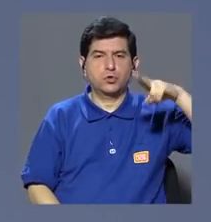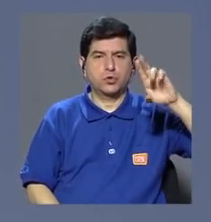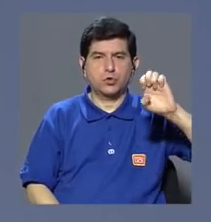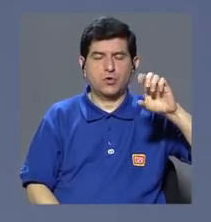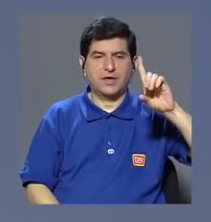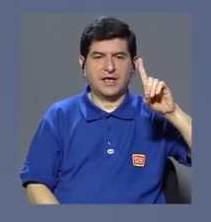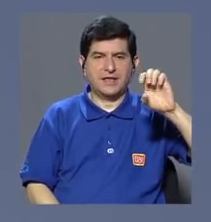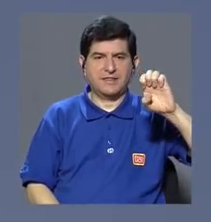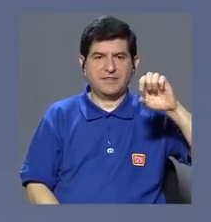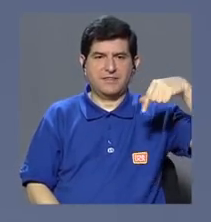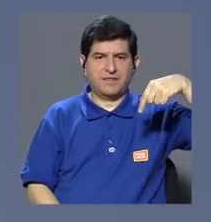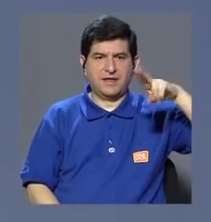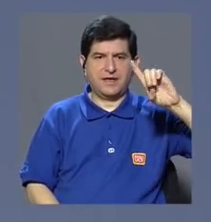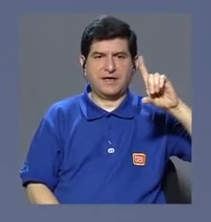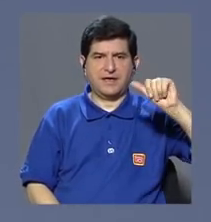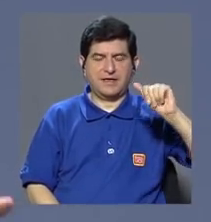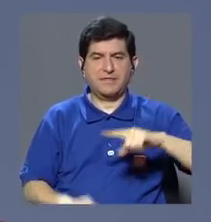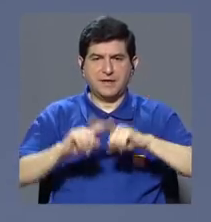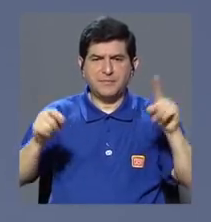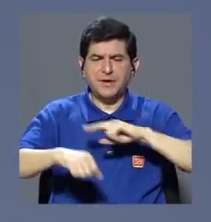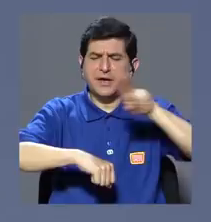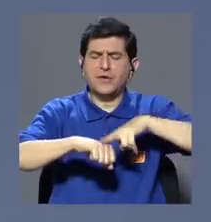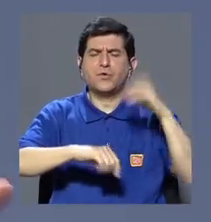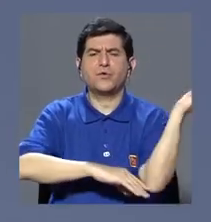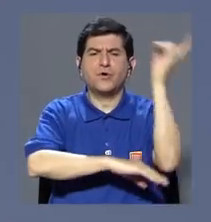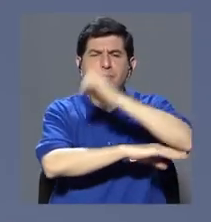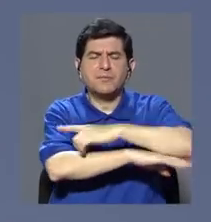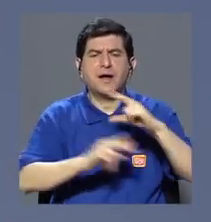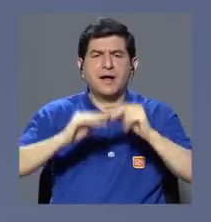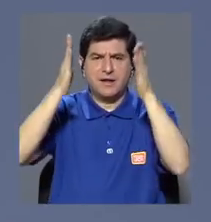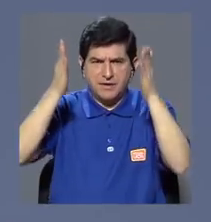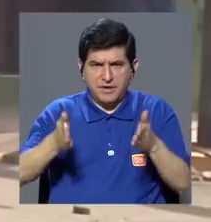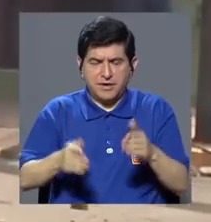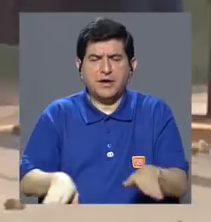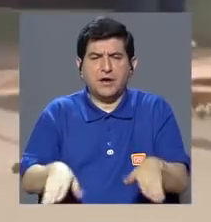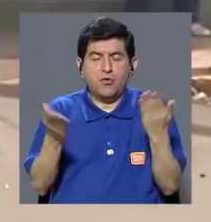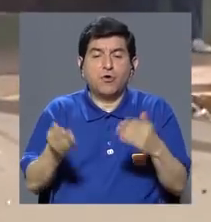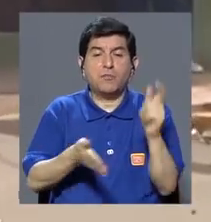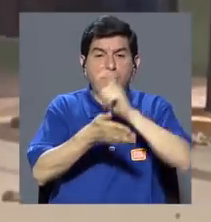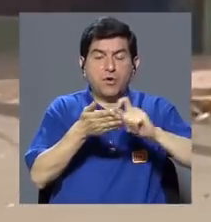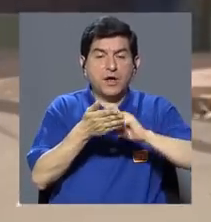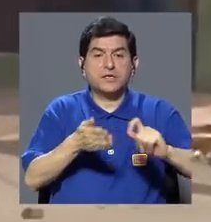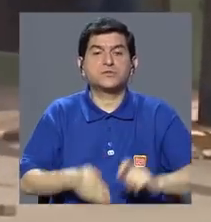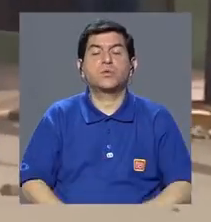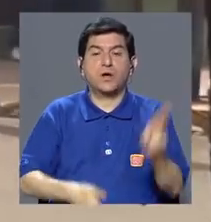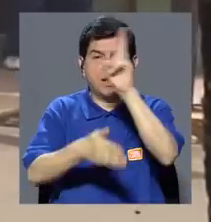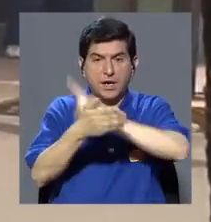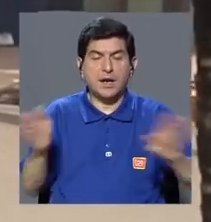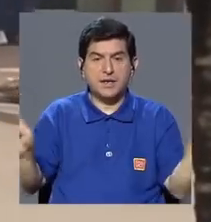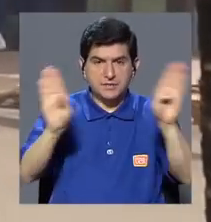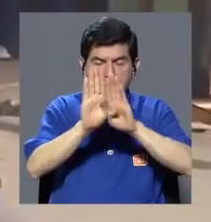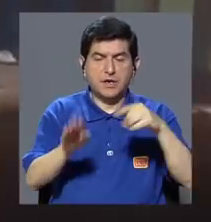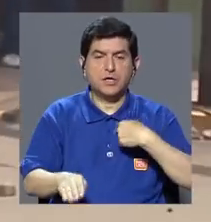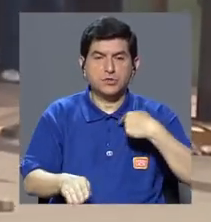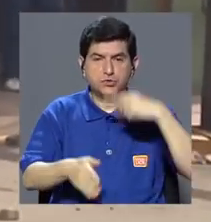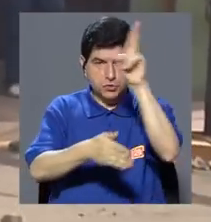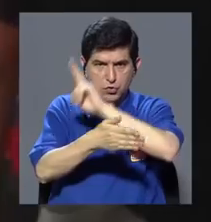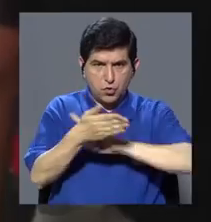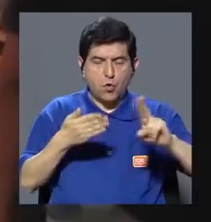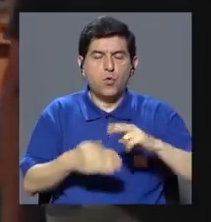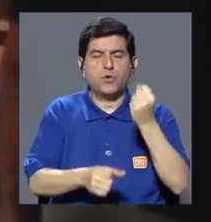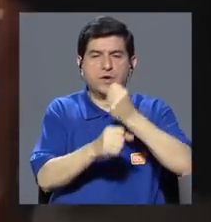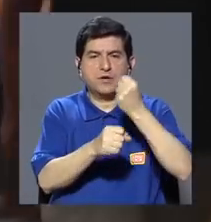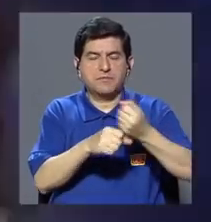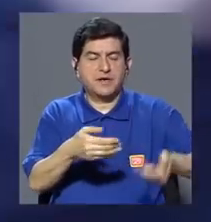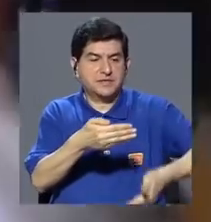cómo es la cotidianidad de cualquier nicaragüense además de que las universidades y las escuelas están cerradas si la universidad no ya trabajaba como mencioné